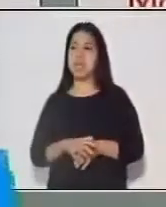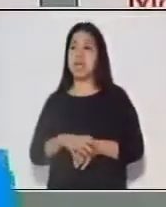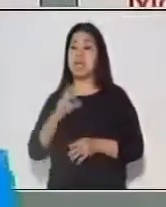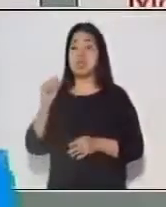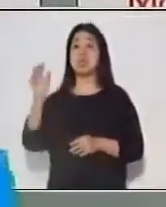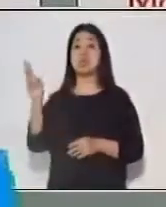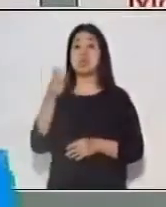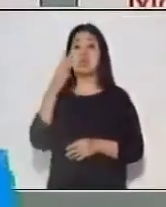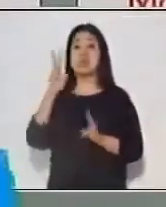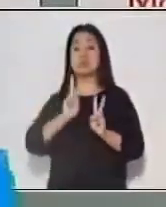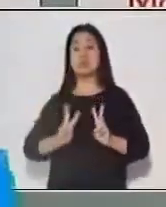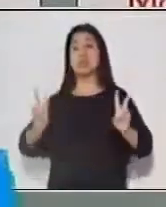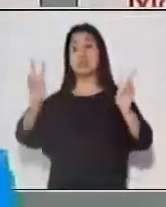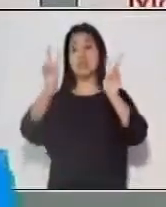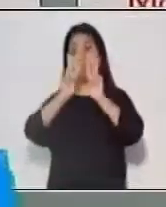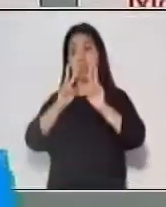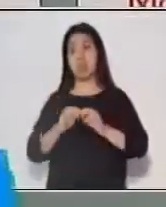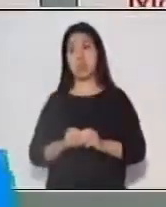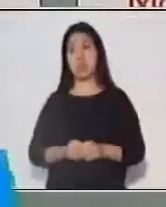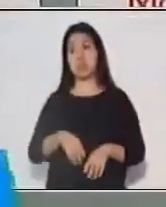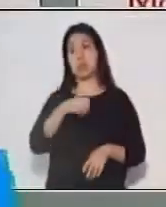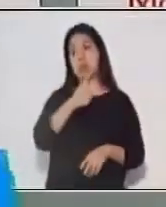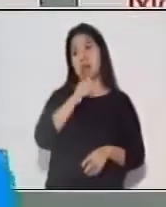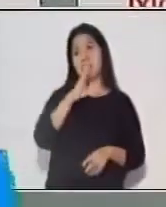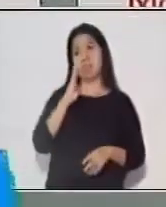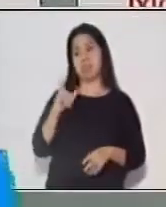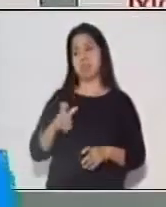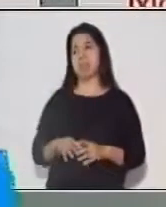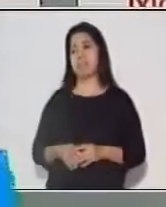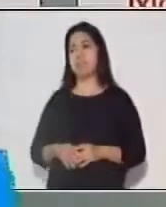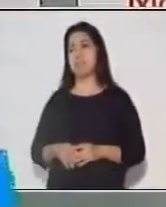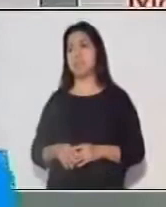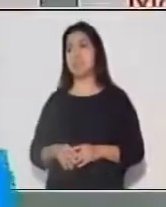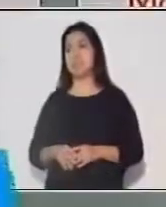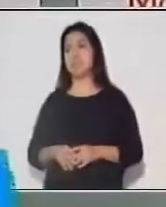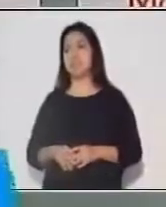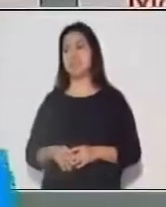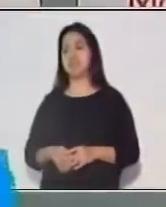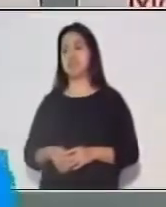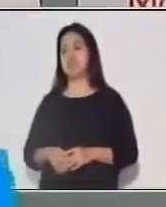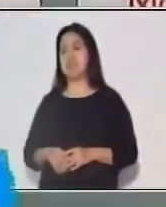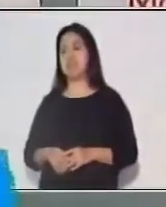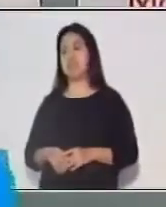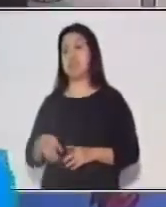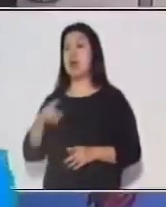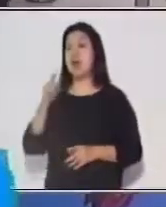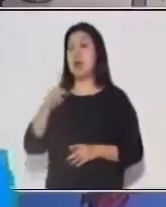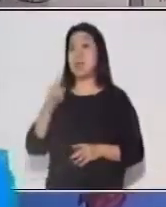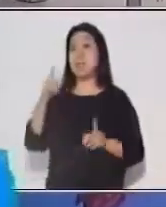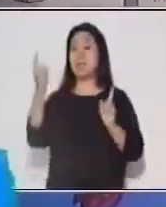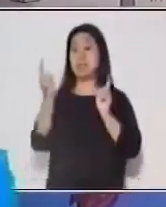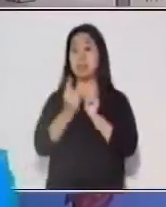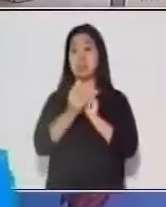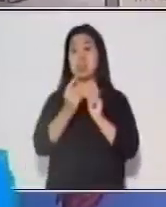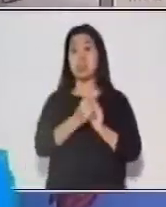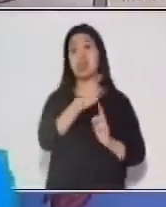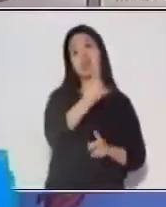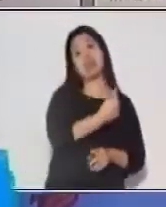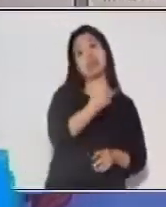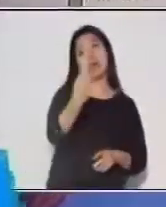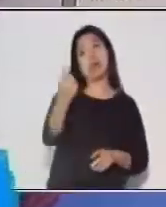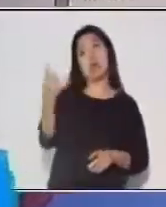valores geométricos, A, B, C. Ahora, vamos entonces a encontrar cada una de esas